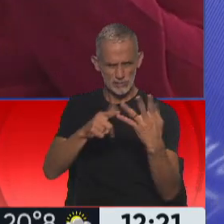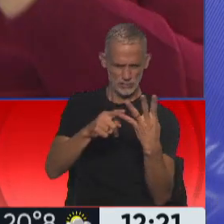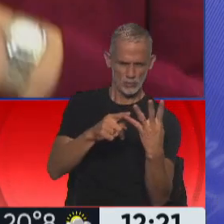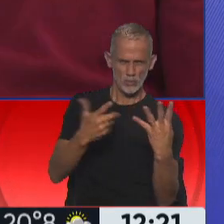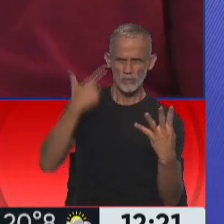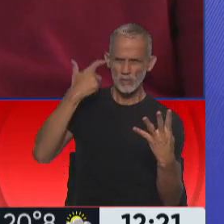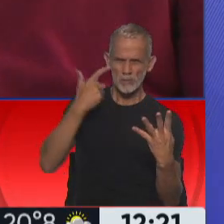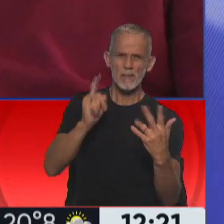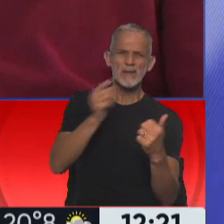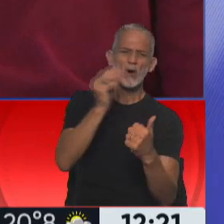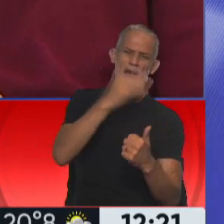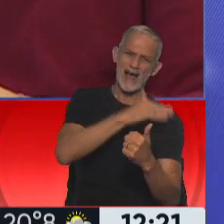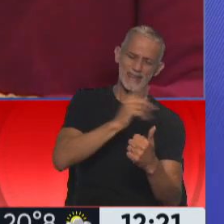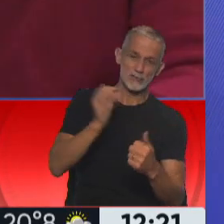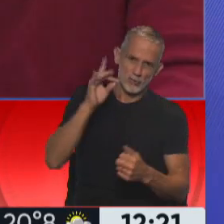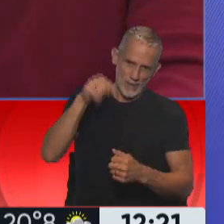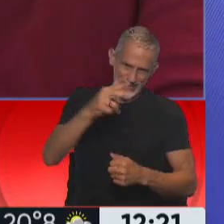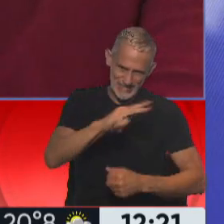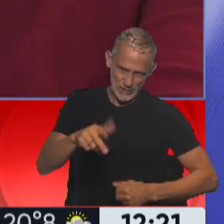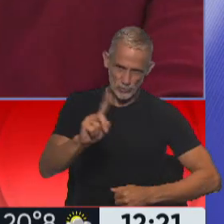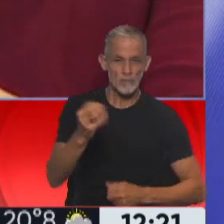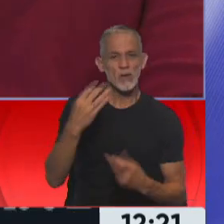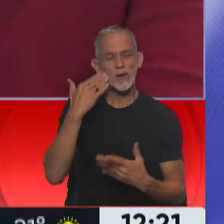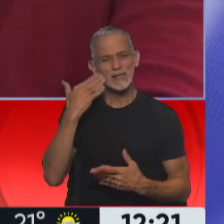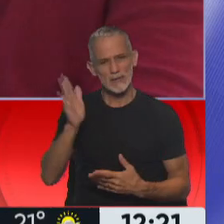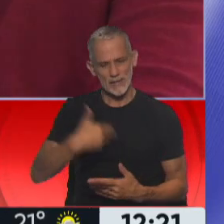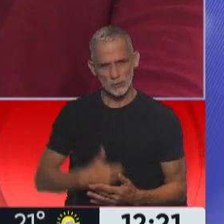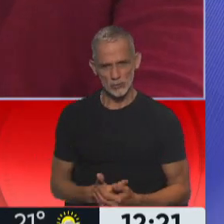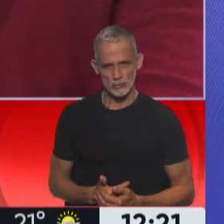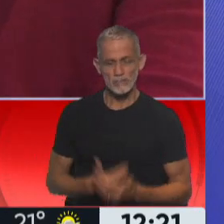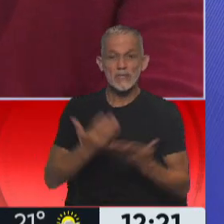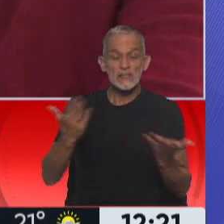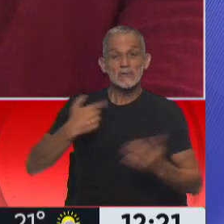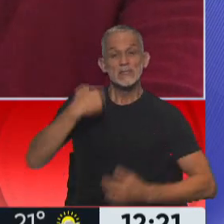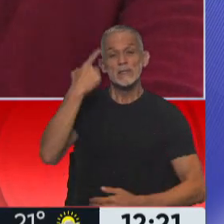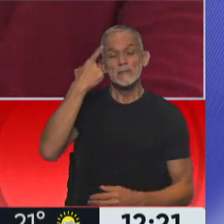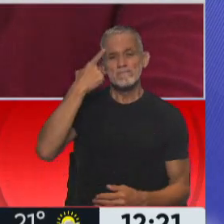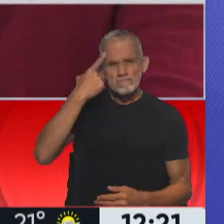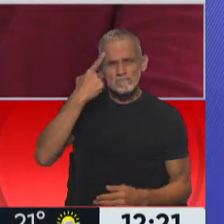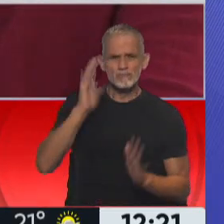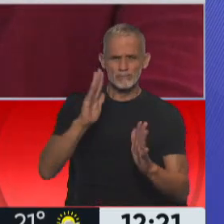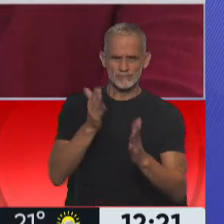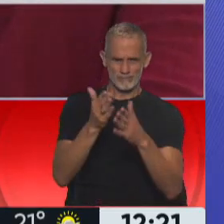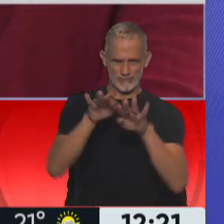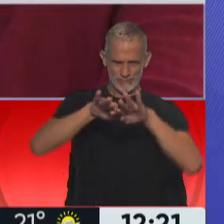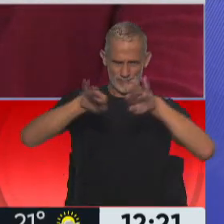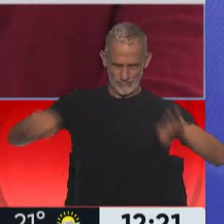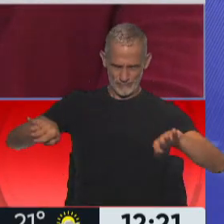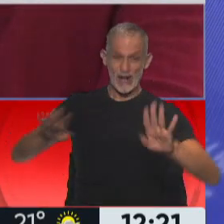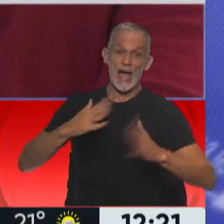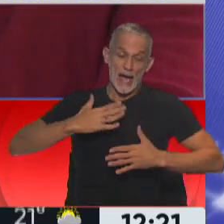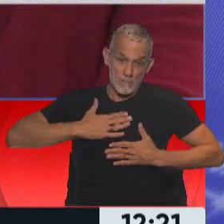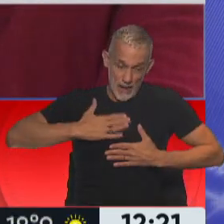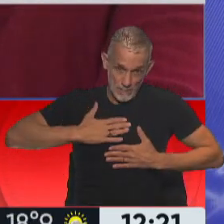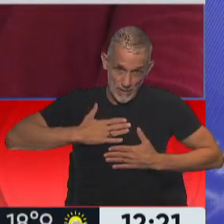demás que estábamos reflexionando recién? ¿Qué tal? Buenas tardes. Yo creo que acá hay que hacer una división muy clara. A mí